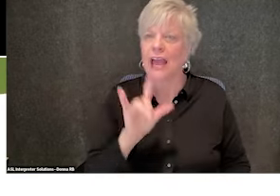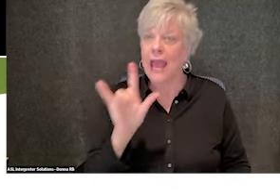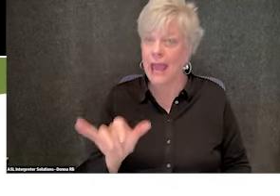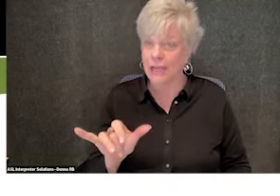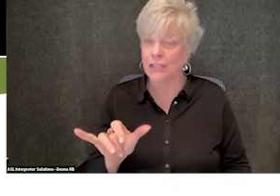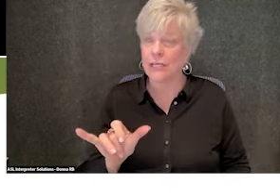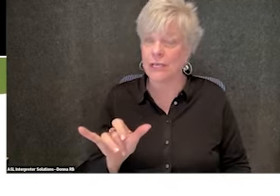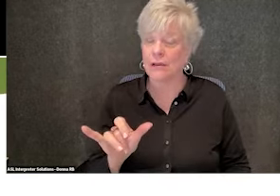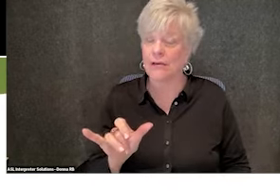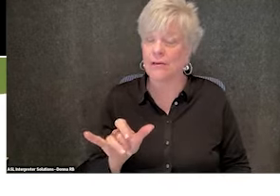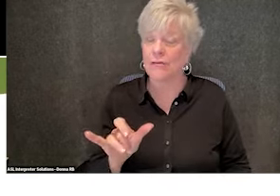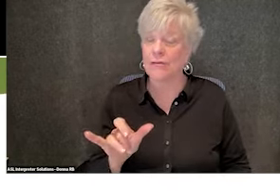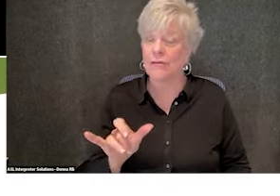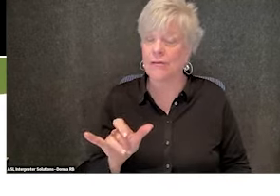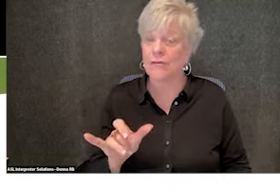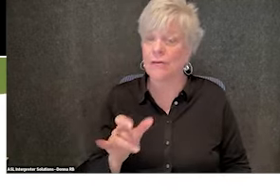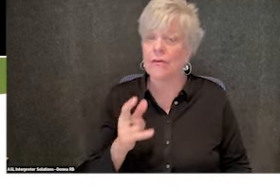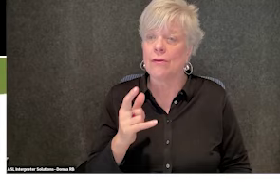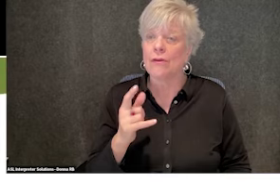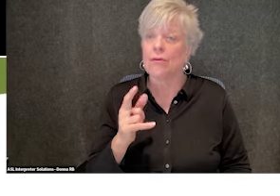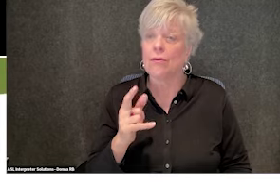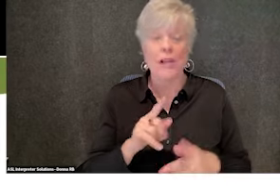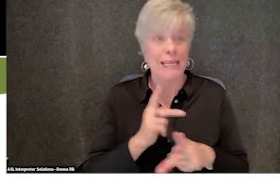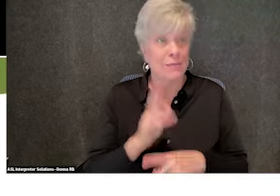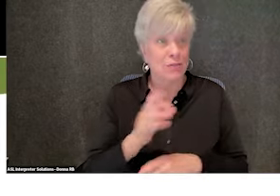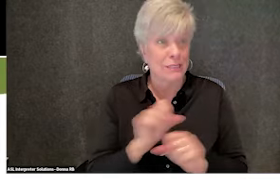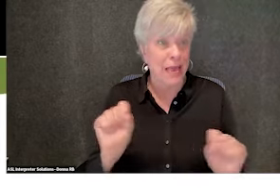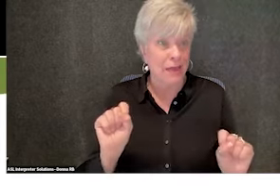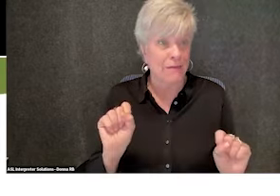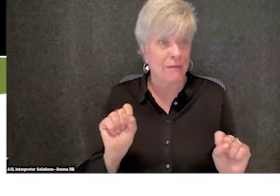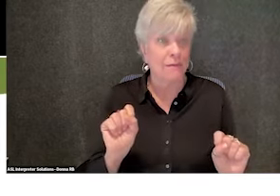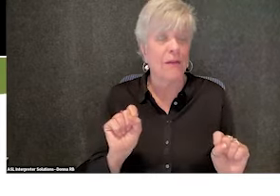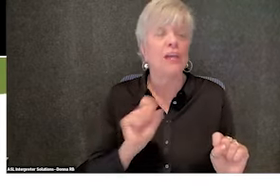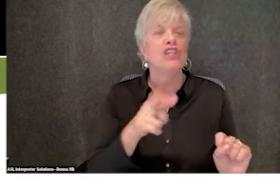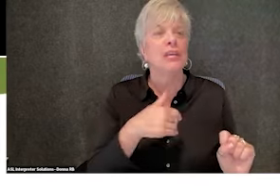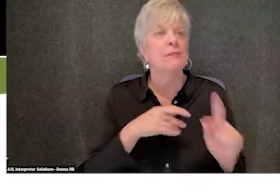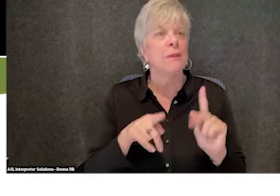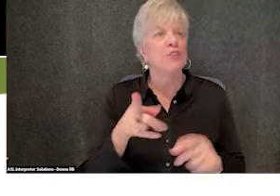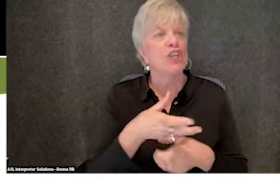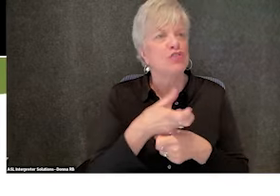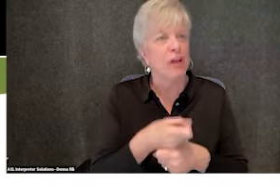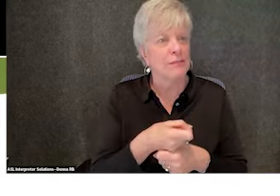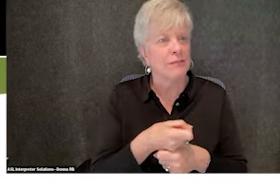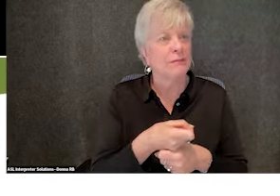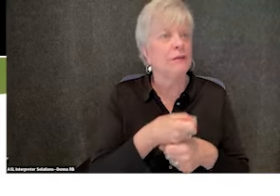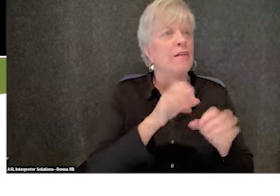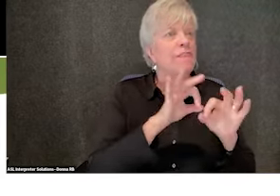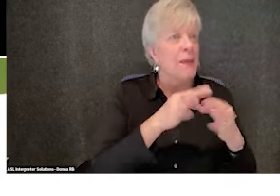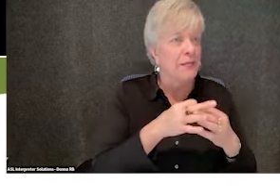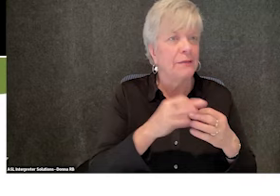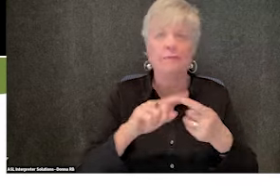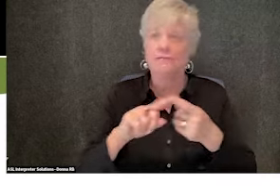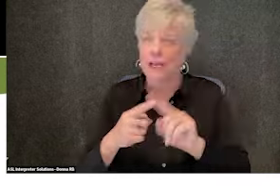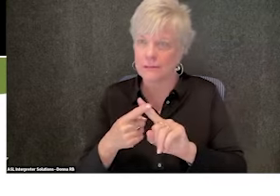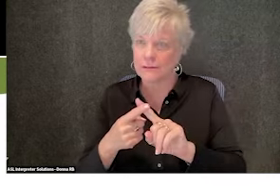y personas que le dan consejos cuando ella lo pide y le ayuda a mantenerse seguro cuando